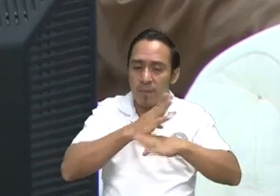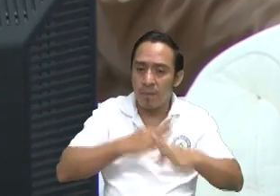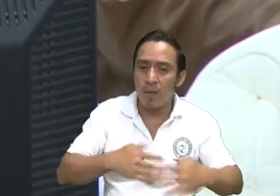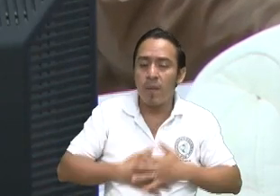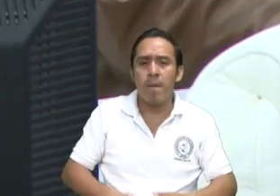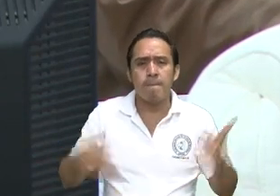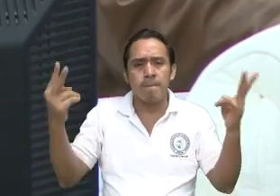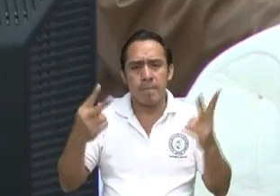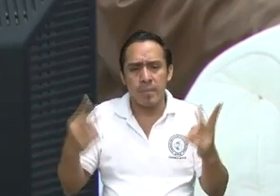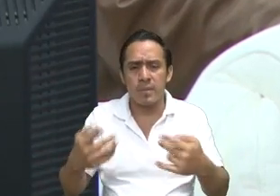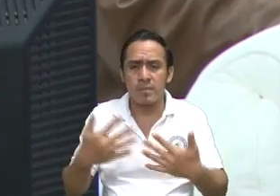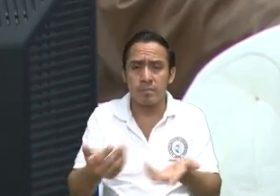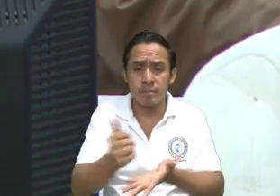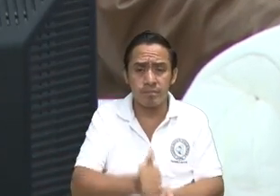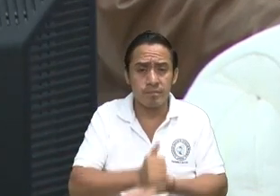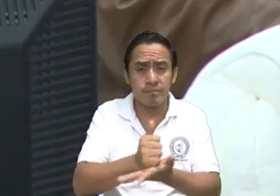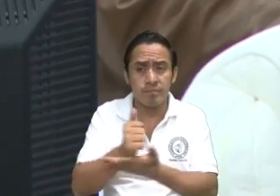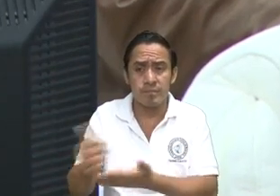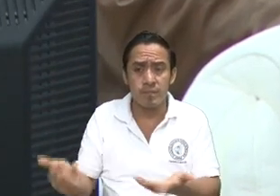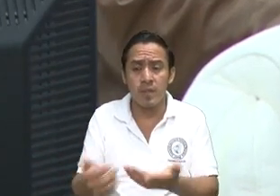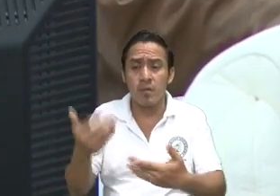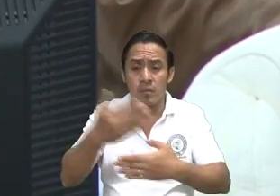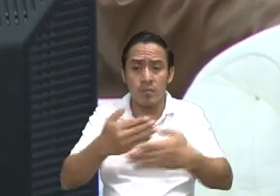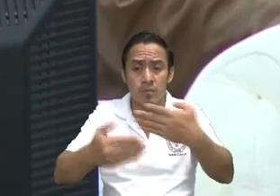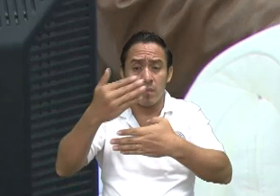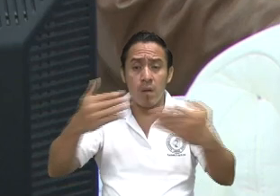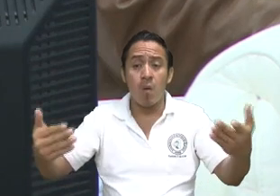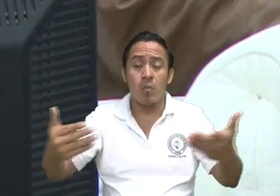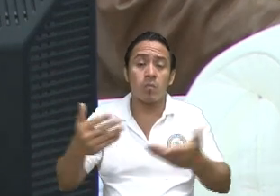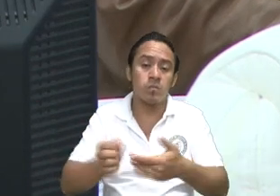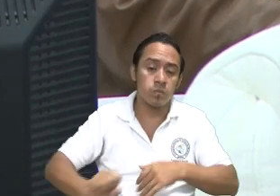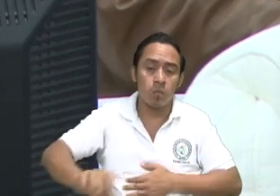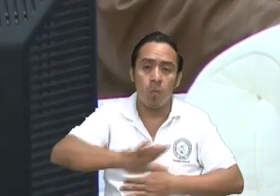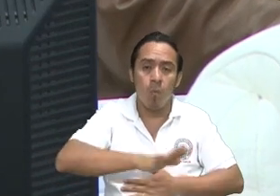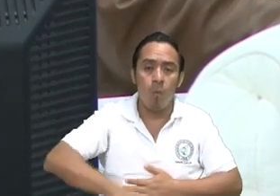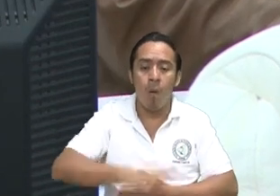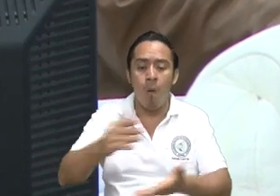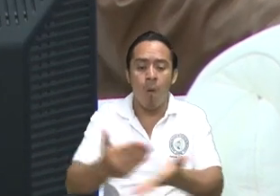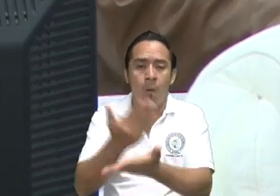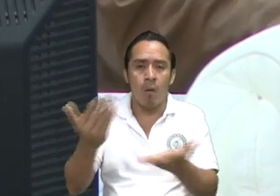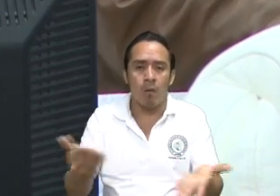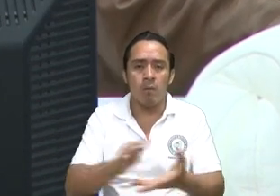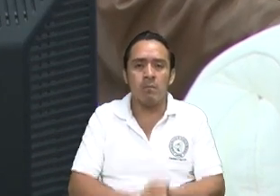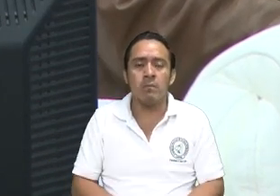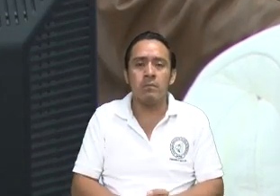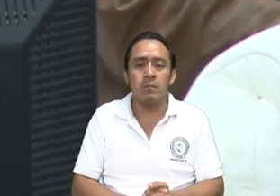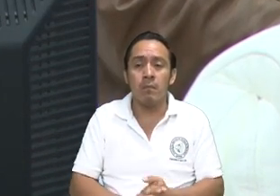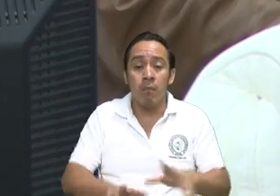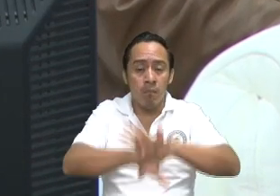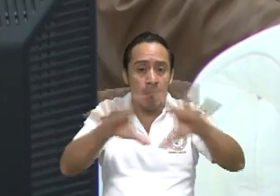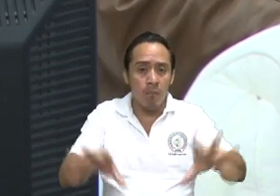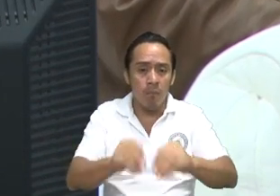derecho a vivir en armonía, en solidaridad y en la construcción de una sociedad nueva. Todo